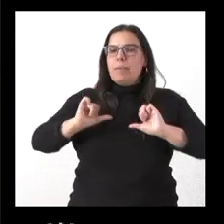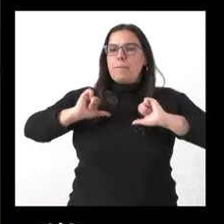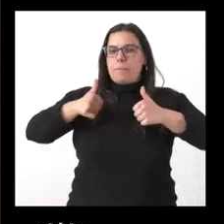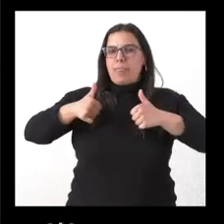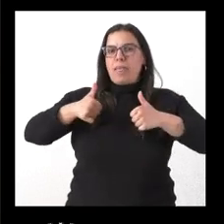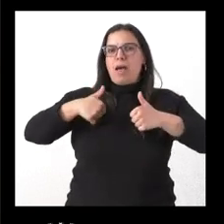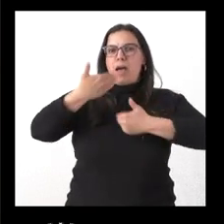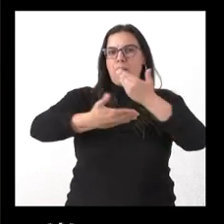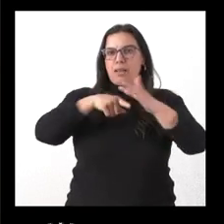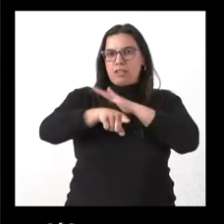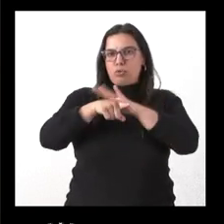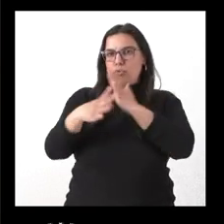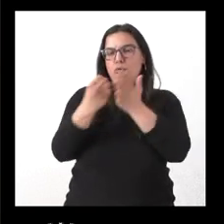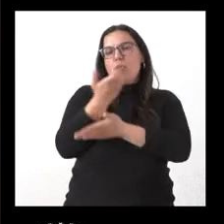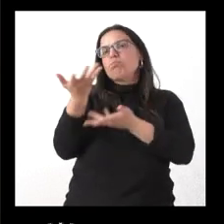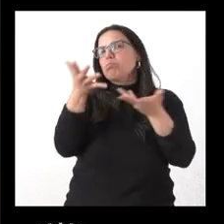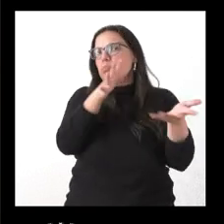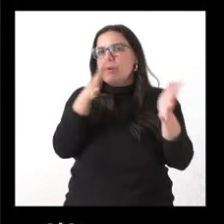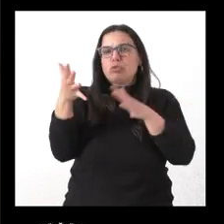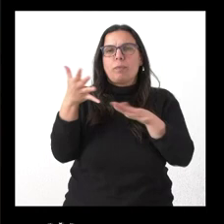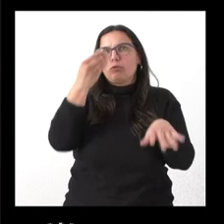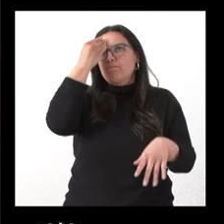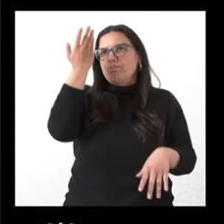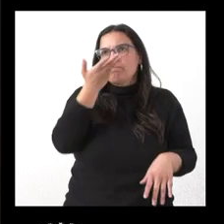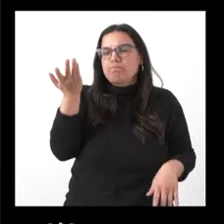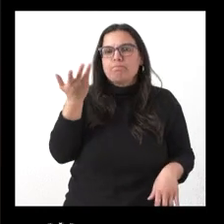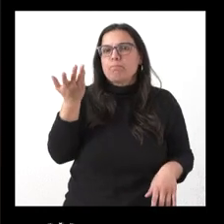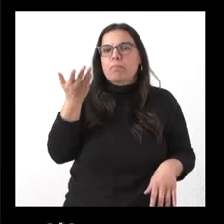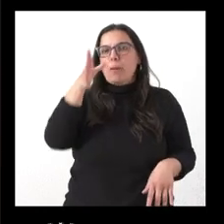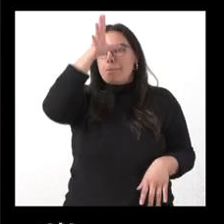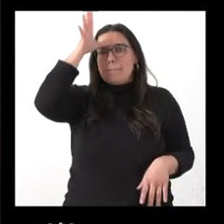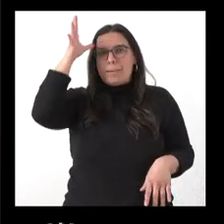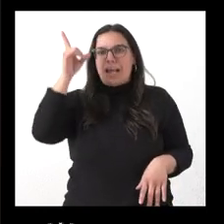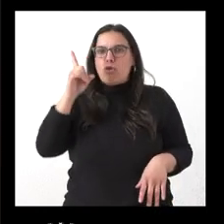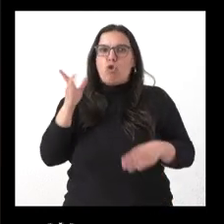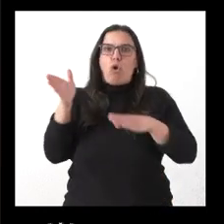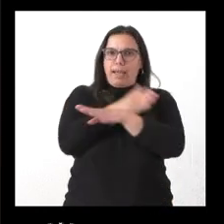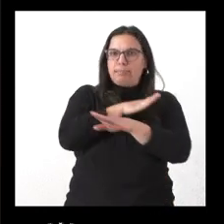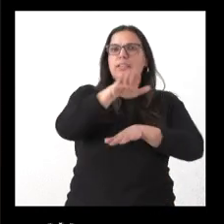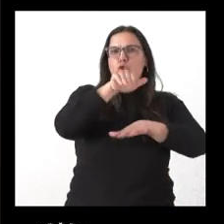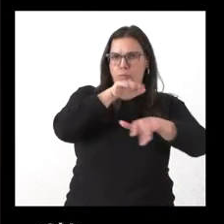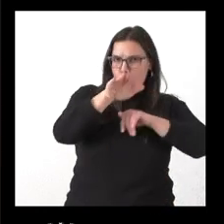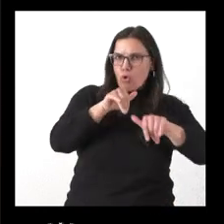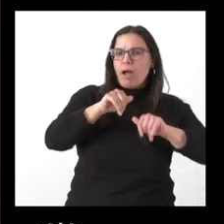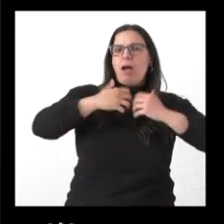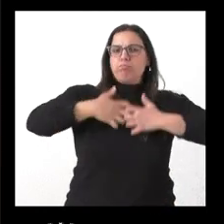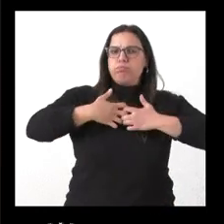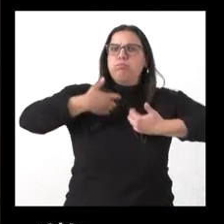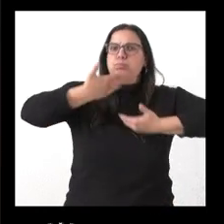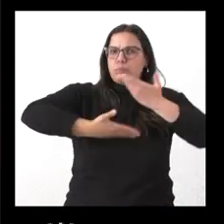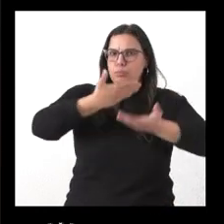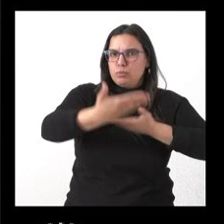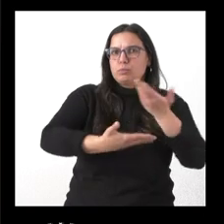las operaciones calculé por calcular antes del verano eso está convocado y pondremos en marcha estas